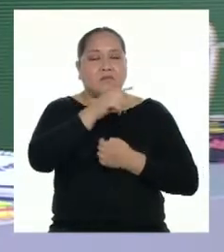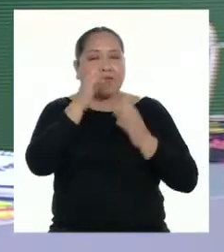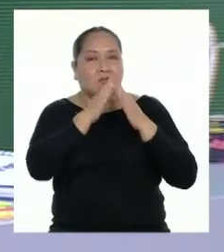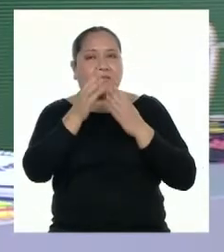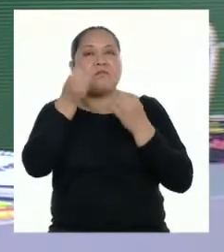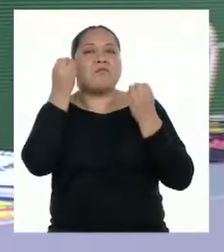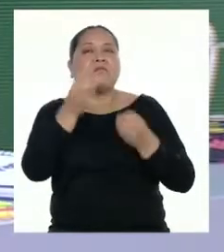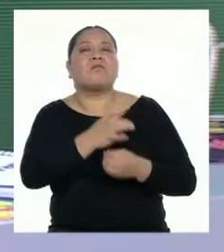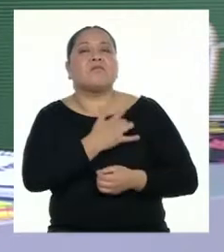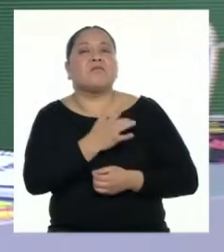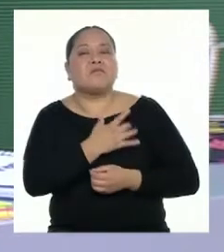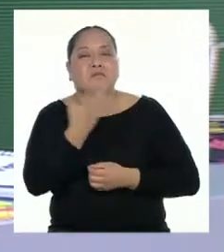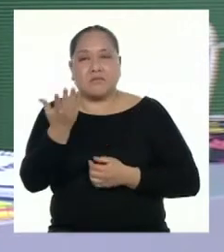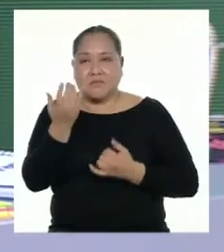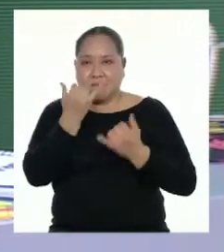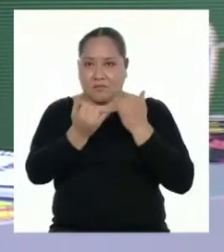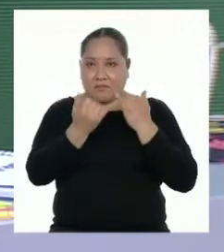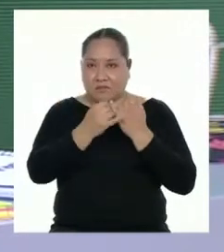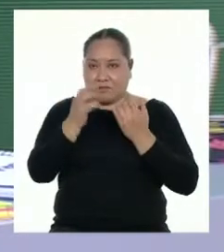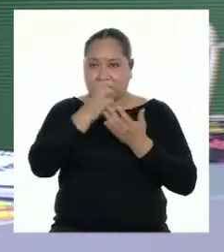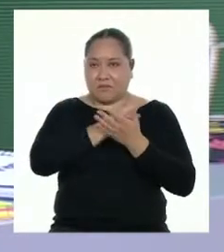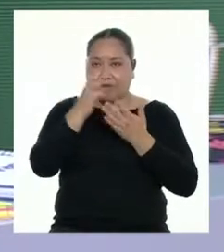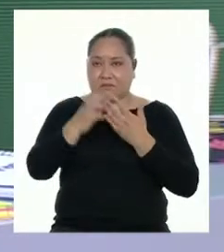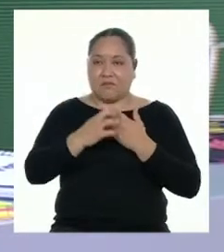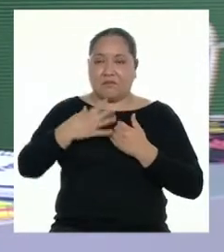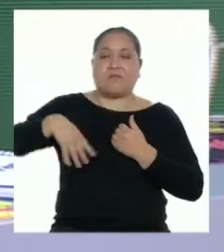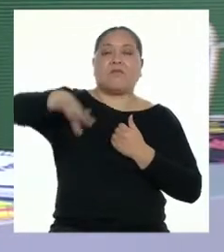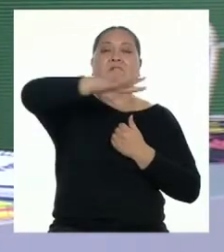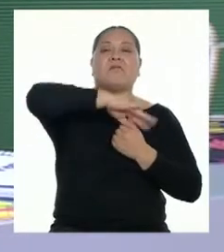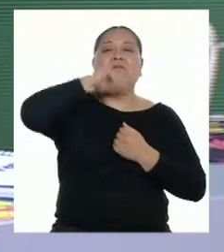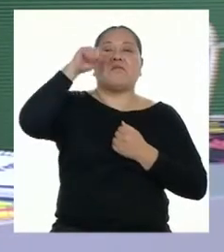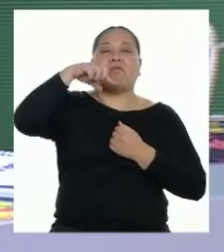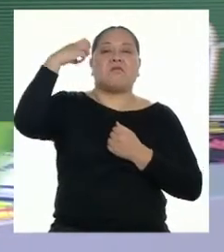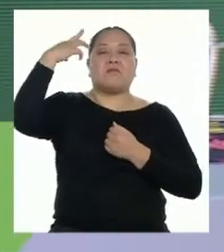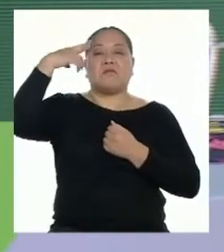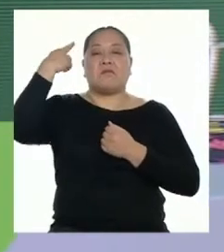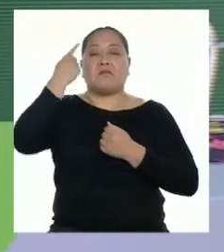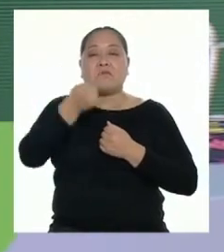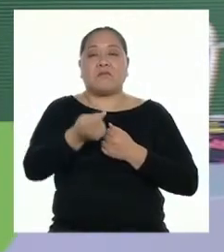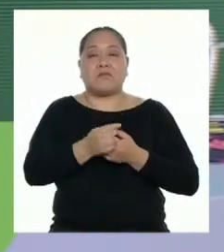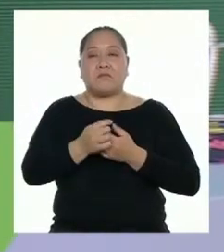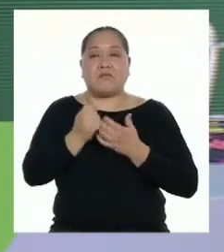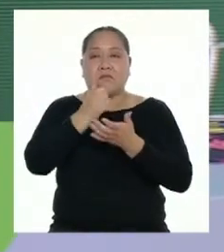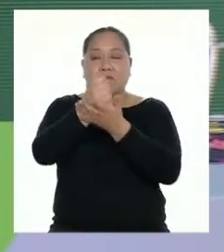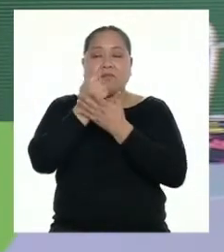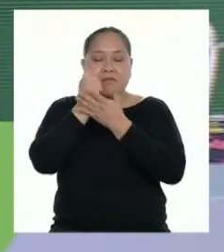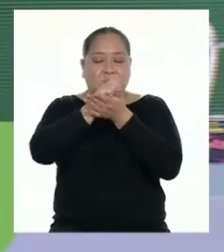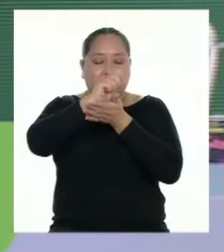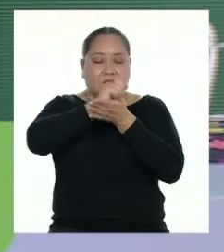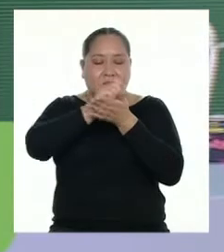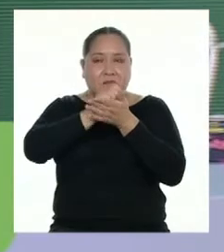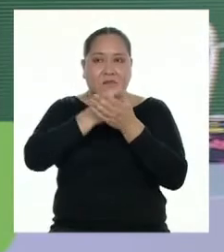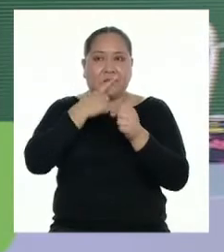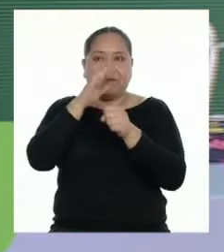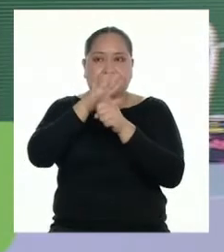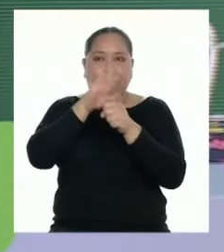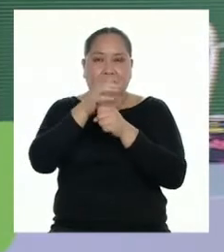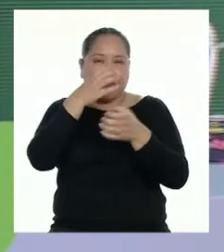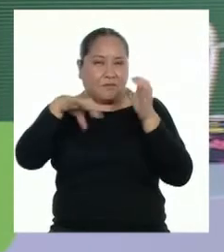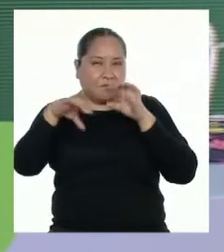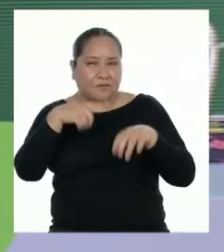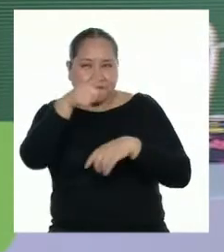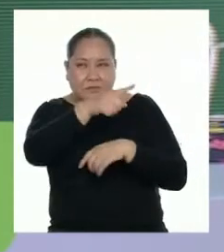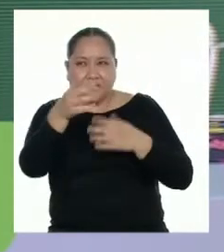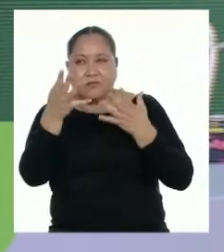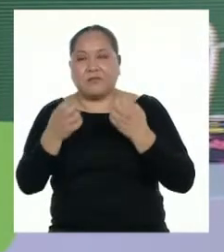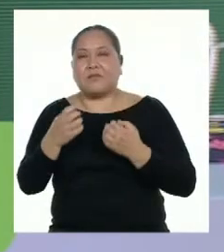¿Cómo se sintieron? Al final del programa de hoy, toda esta reflexión les servirá para escribir un compromiso con las acciones que se propongan